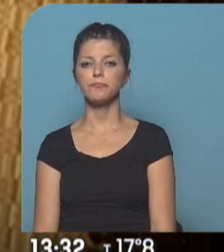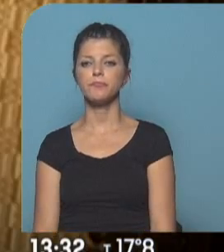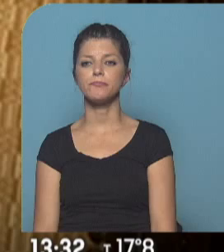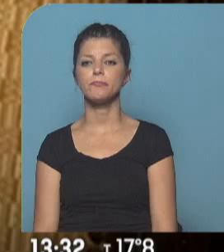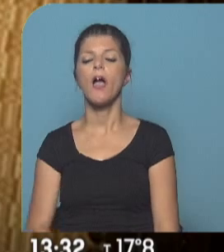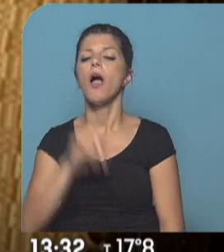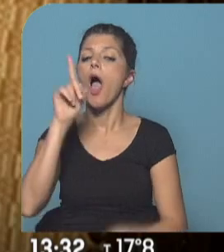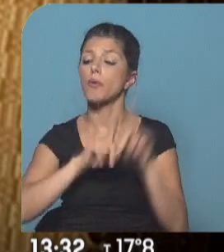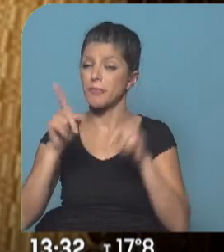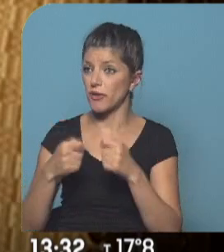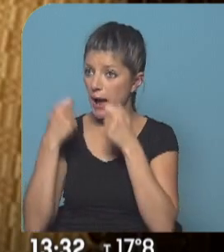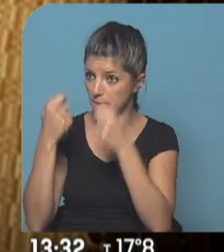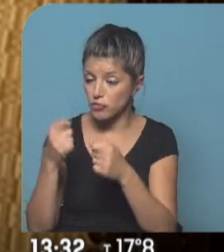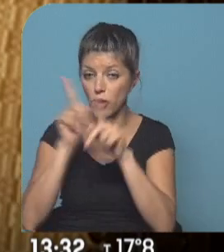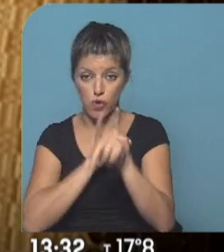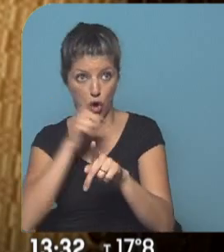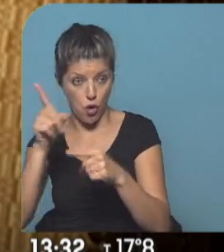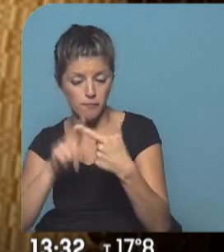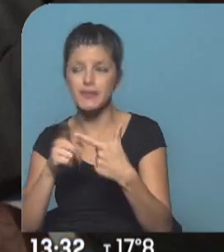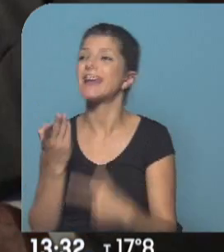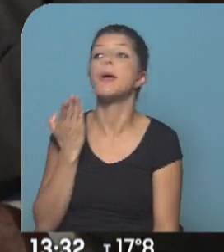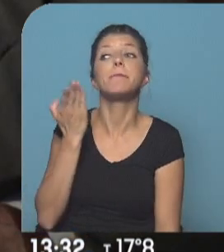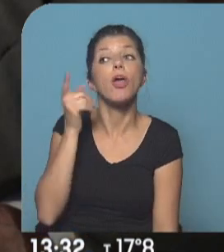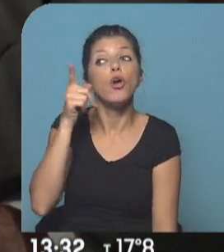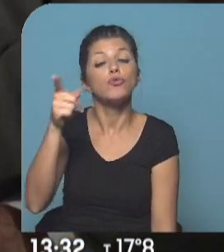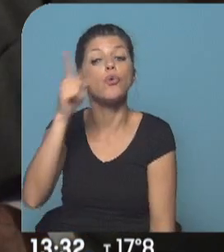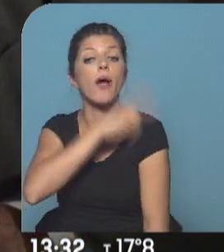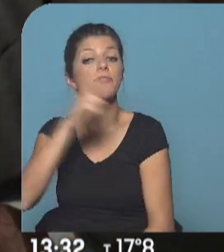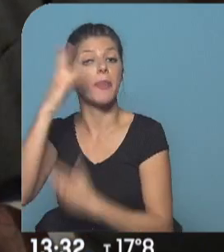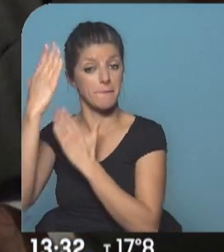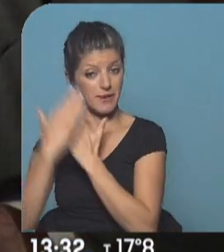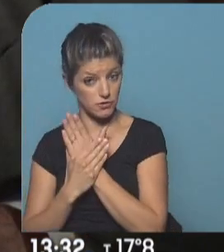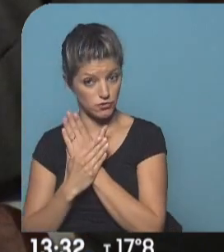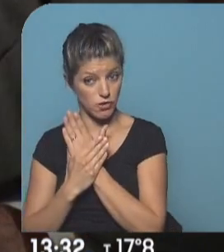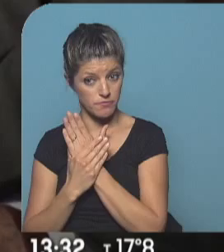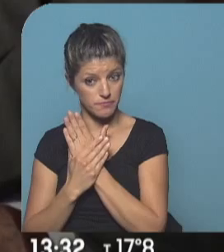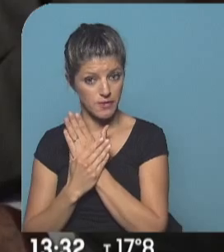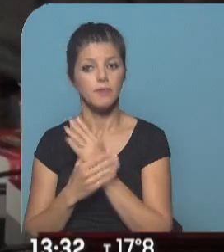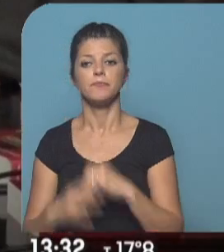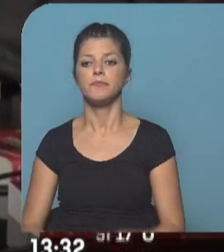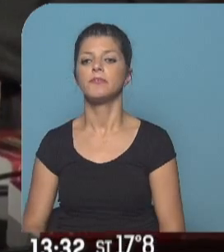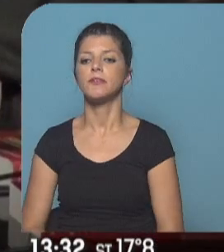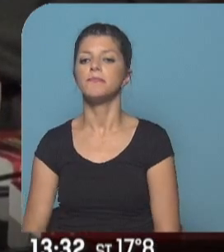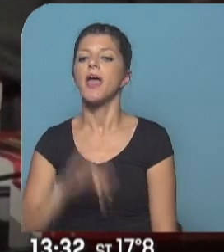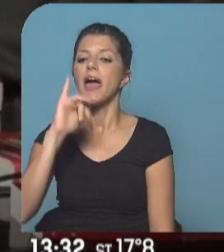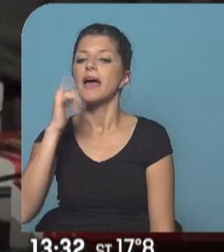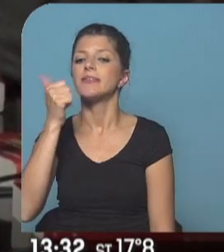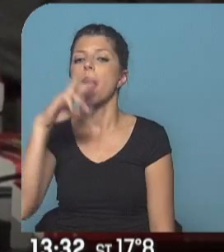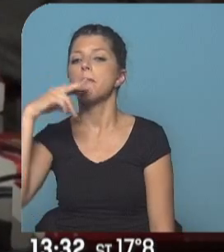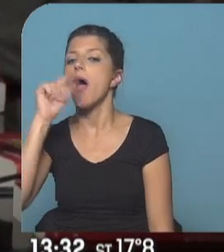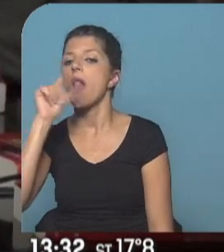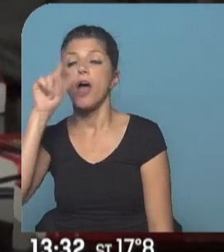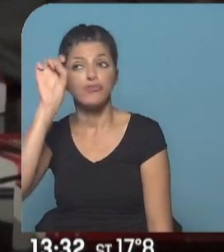y opositoras reclaman a Kuczynski que su jefe de gabinete, Fernando Zavala, se dedique solo a manejar la cartera